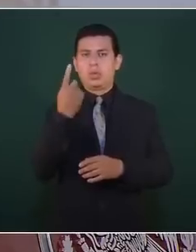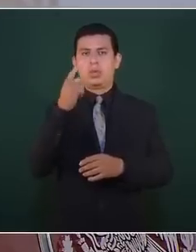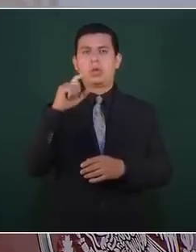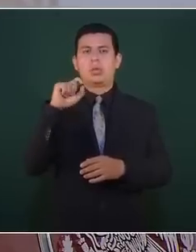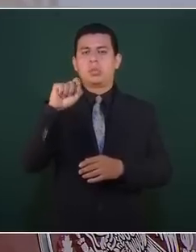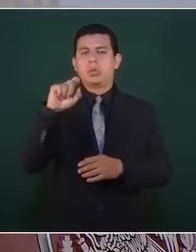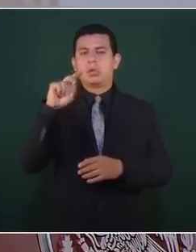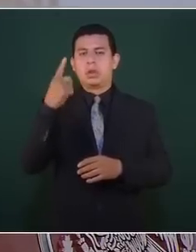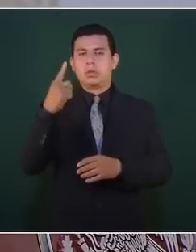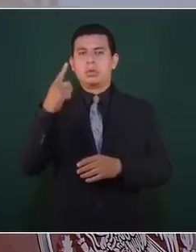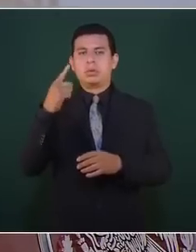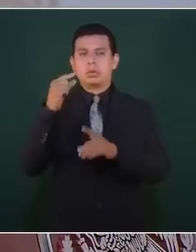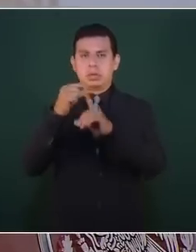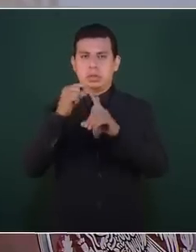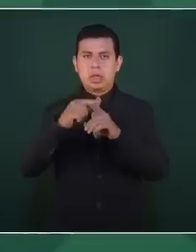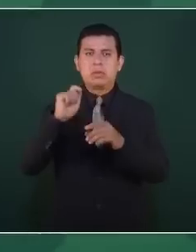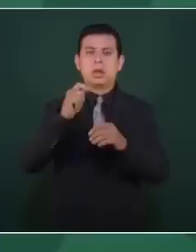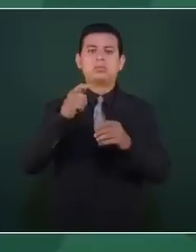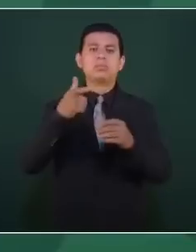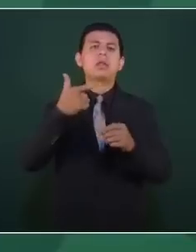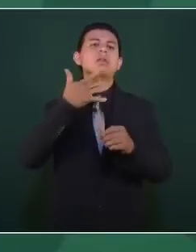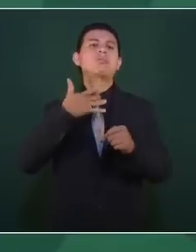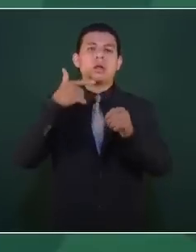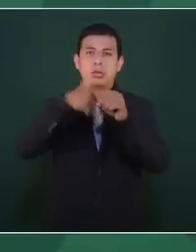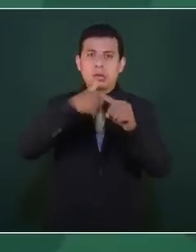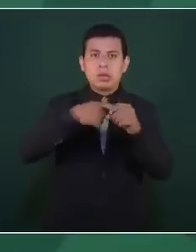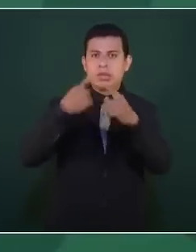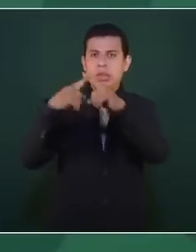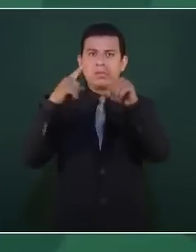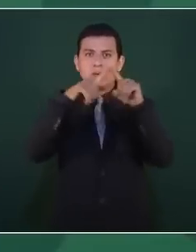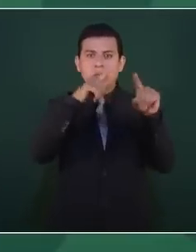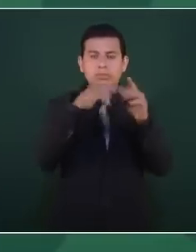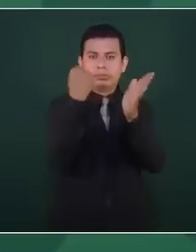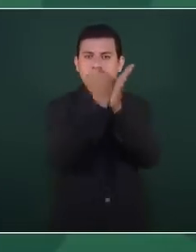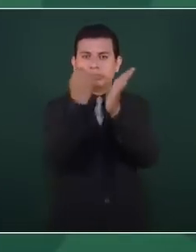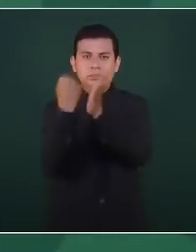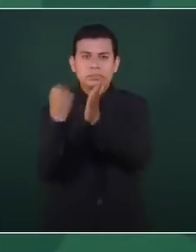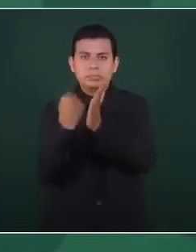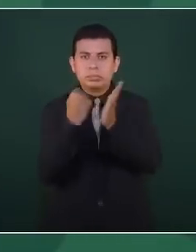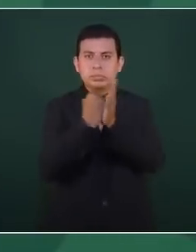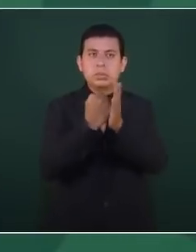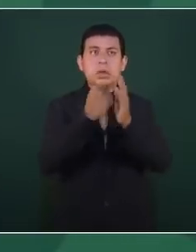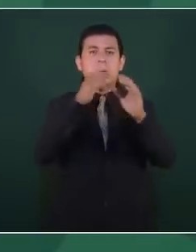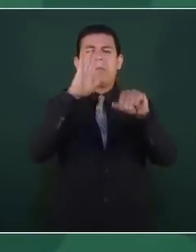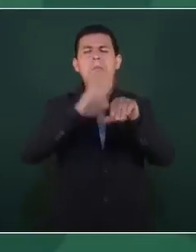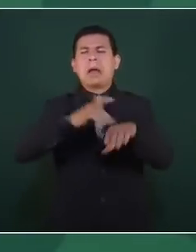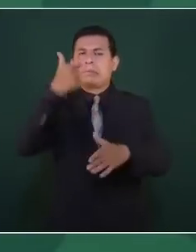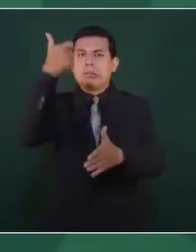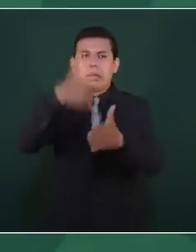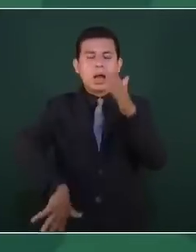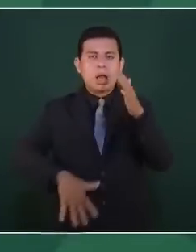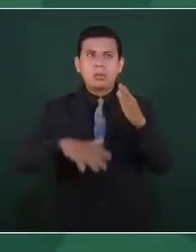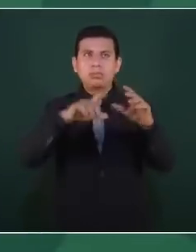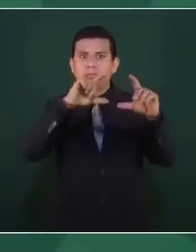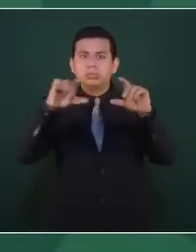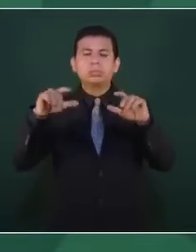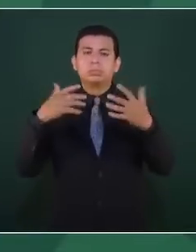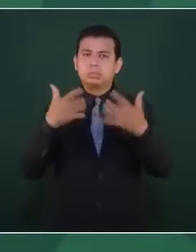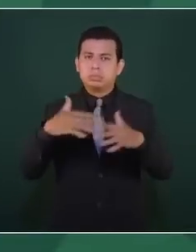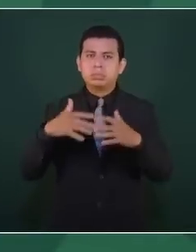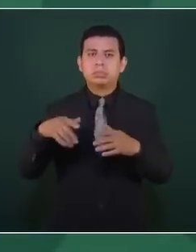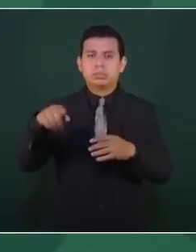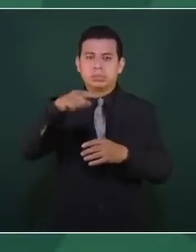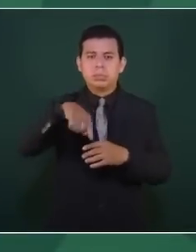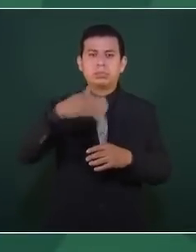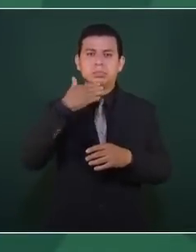$68.31. Las 3 gasolineras por marca con los precios promedio más bajos, que 500, Orsan y